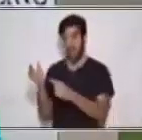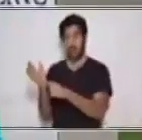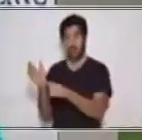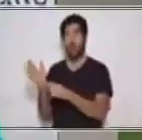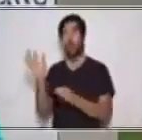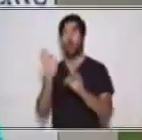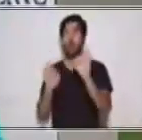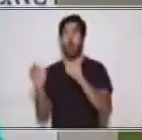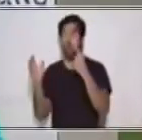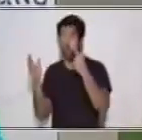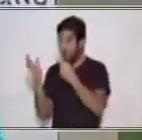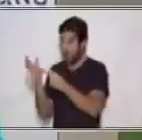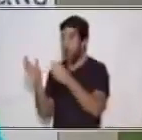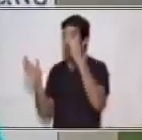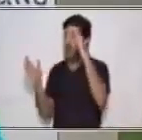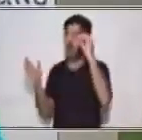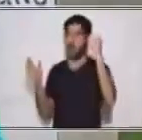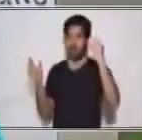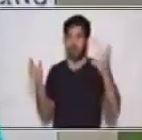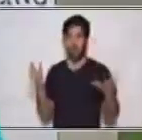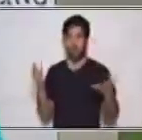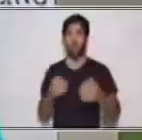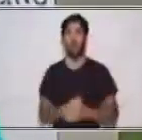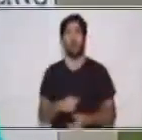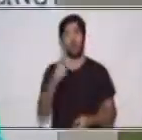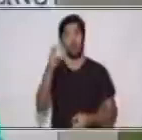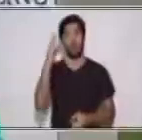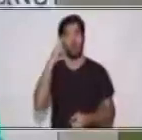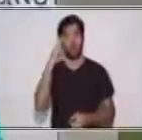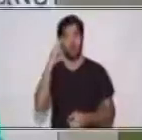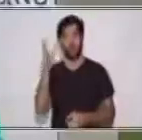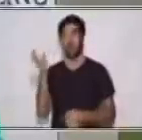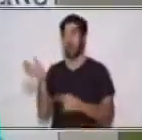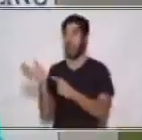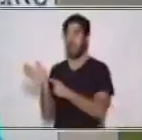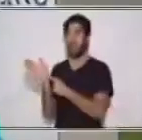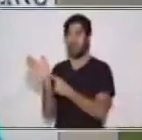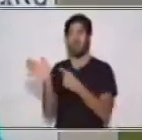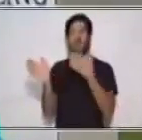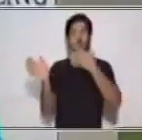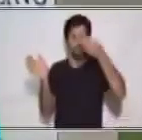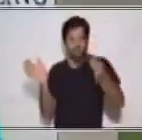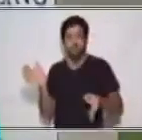Hagámoslo juntos. Dijimos que un hecho es algo comprobable con la realidad.